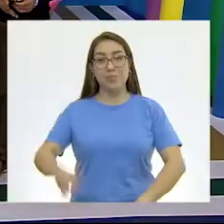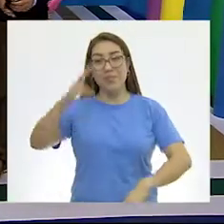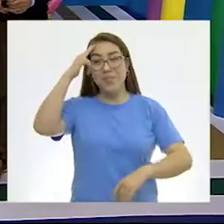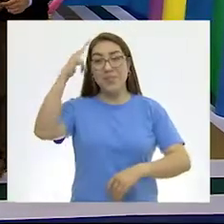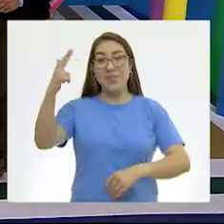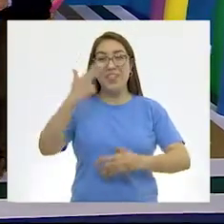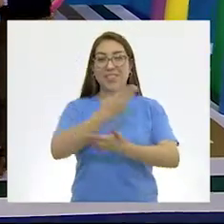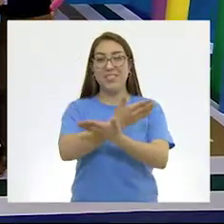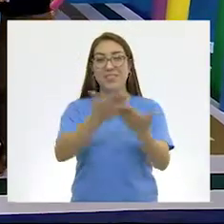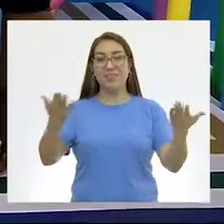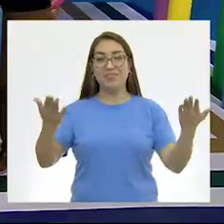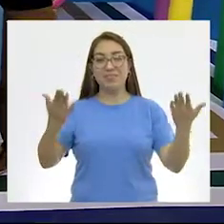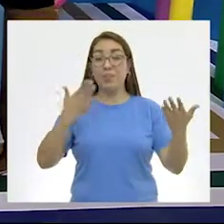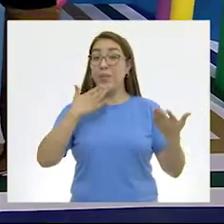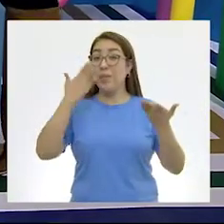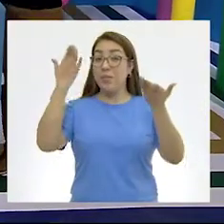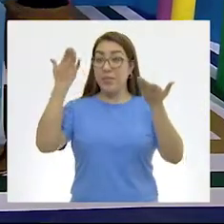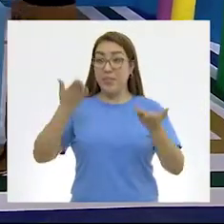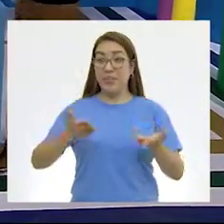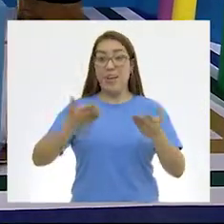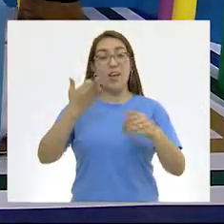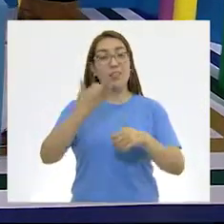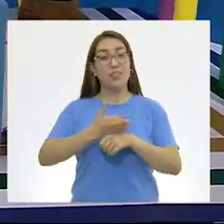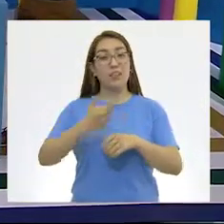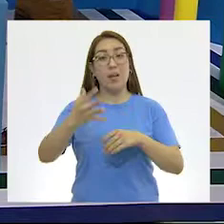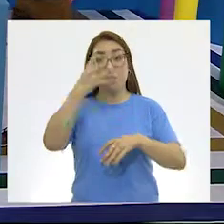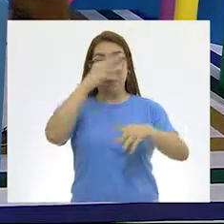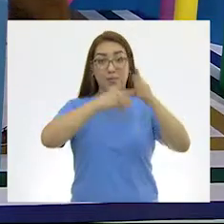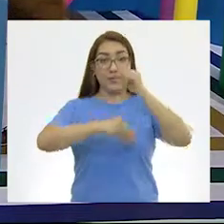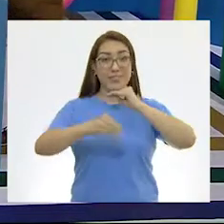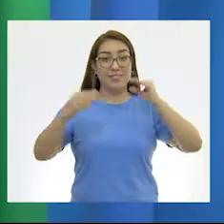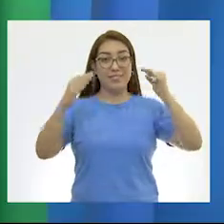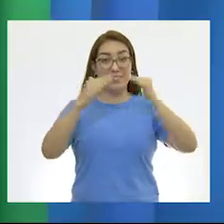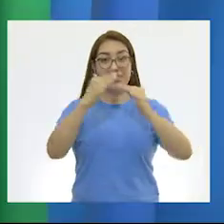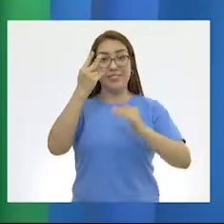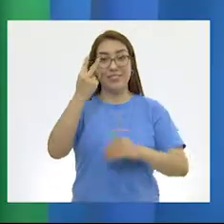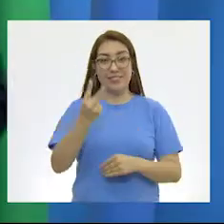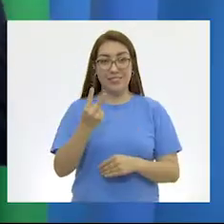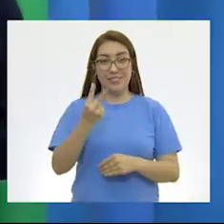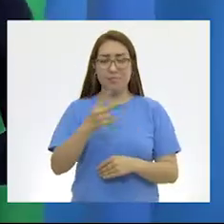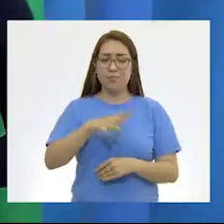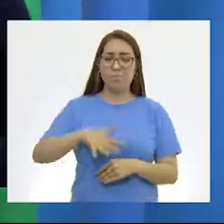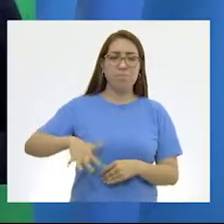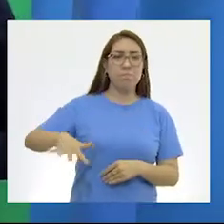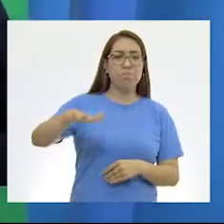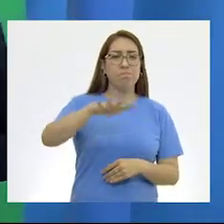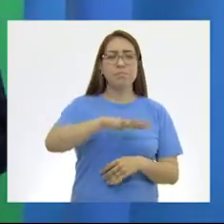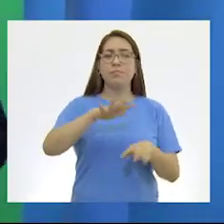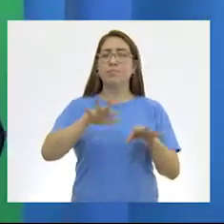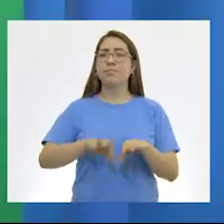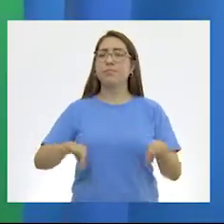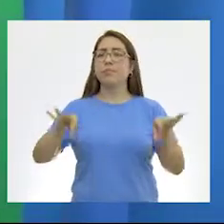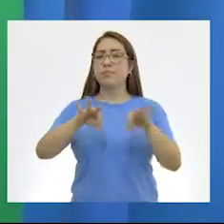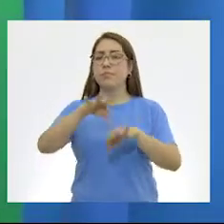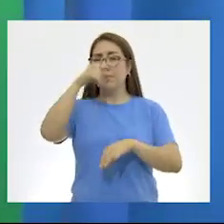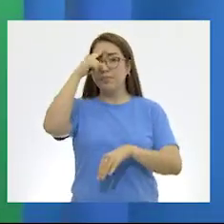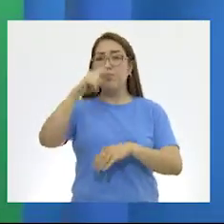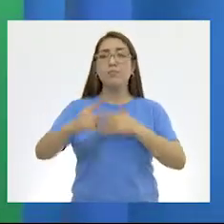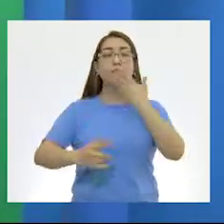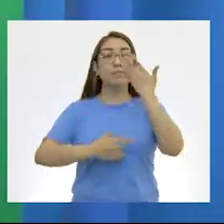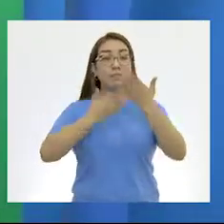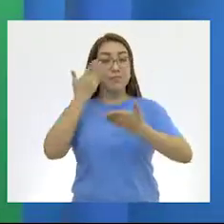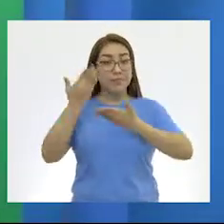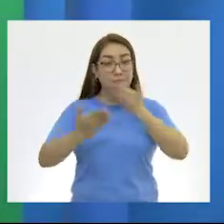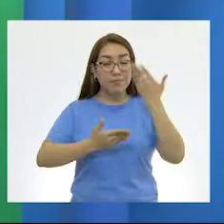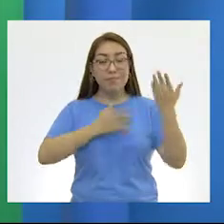Hola, allá en casita. Les damos la bienvenida a Aprende en Casa 2. Un espacio en el que vamos a poder estudiar y